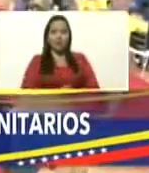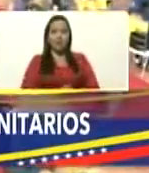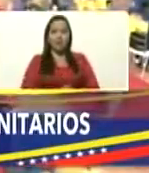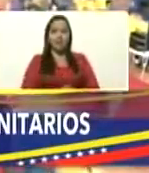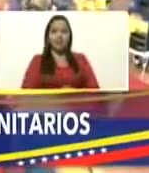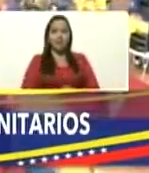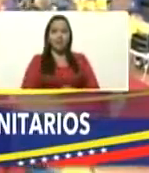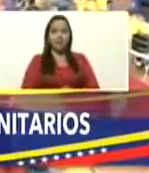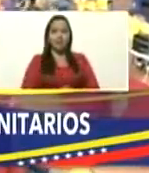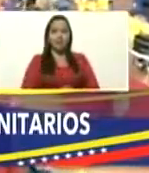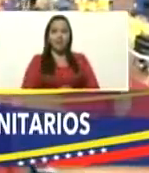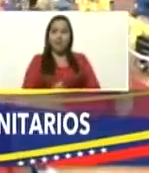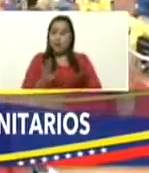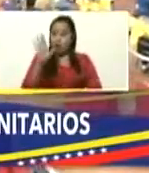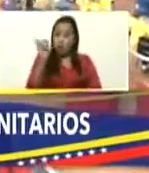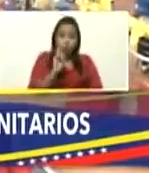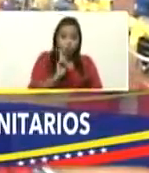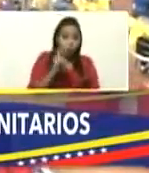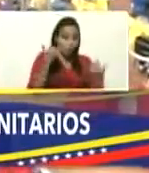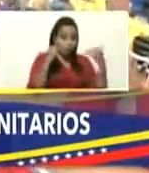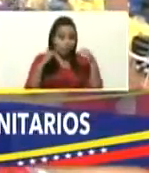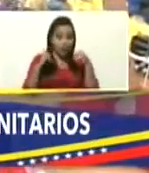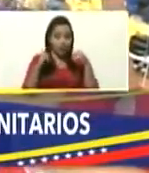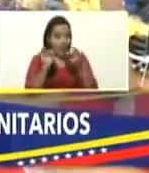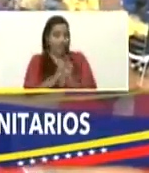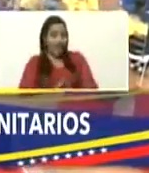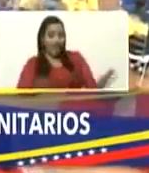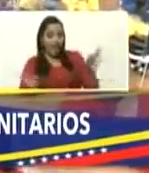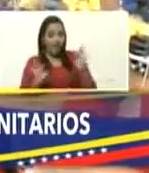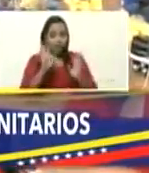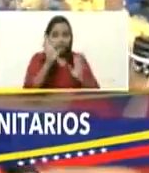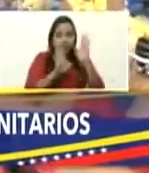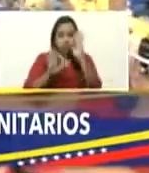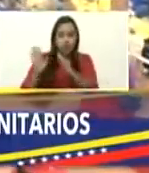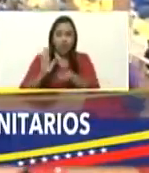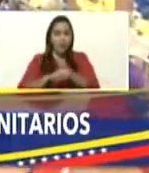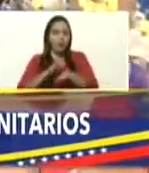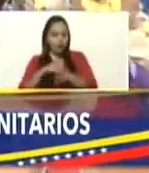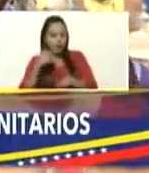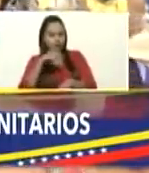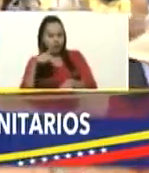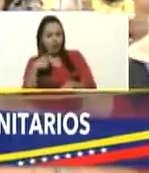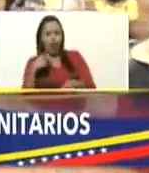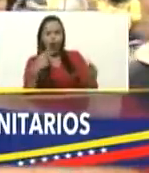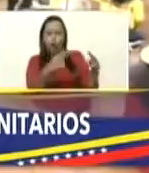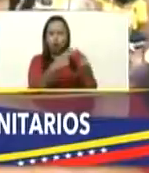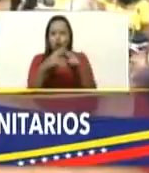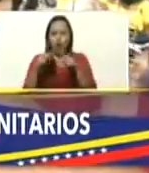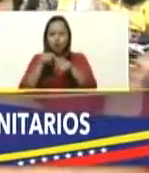No la levanta nadie. Es que los conozco.